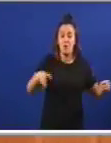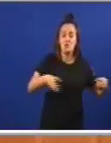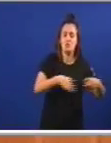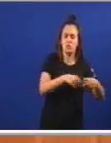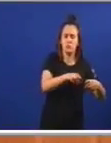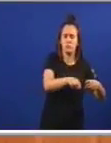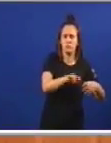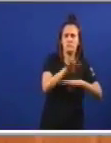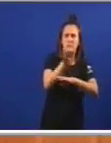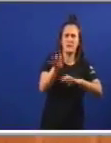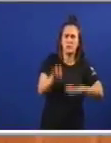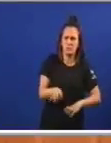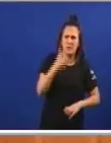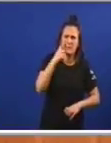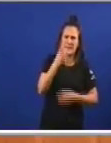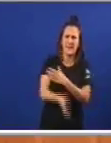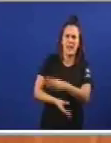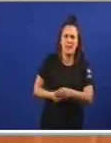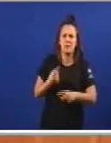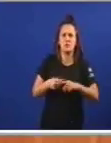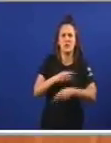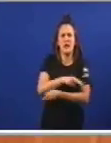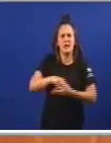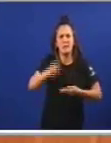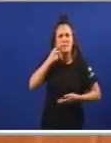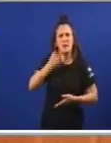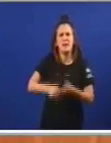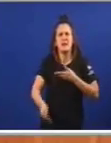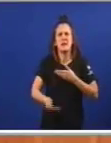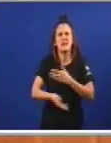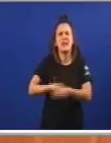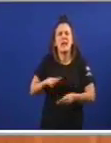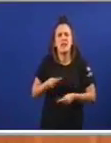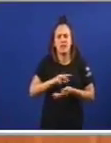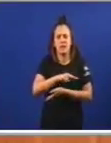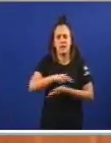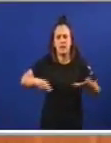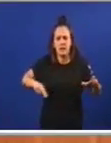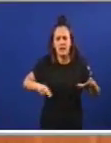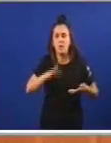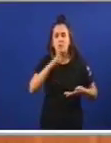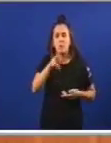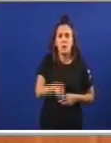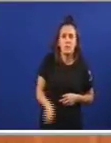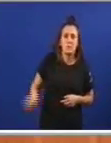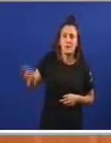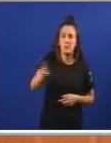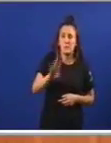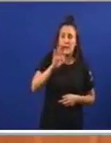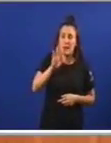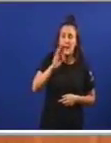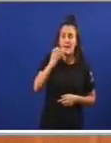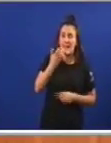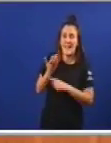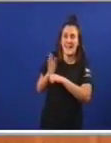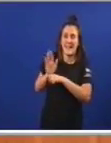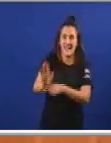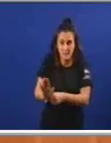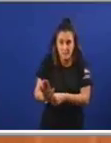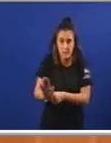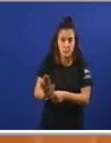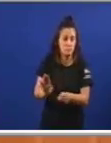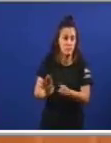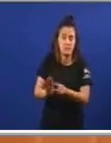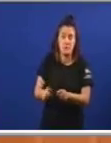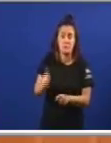polo tanto, que vai facer a Xunta de Galicia ante esta situación, porque, repetimos, estes exemplos, que son probablemente os